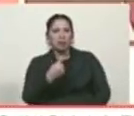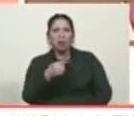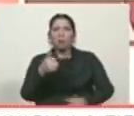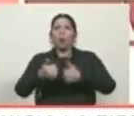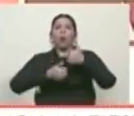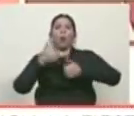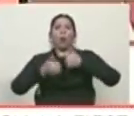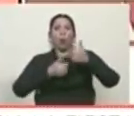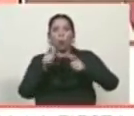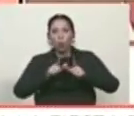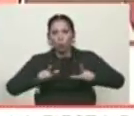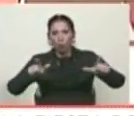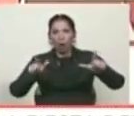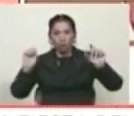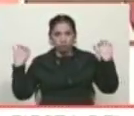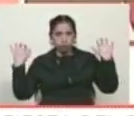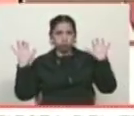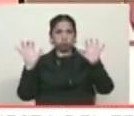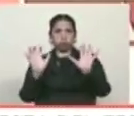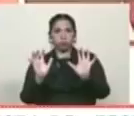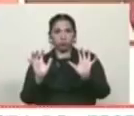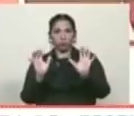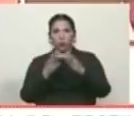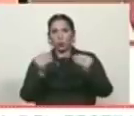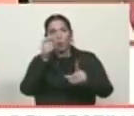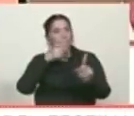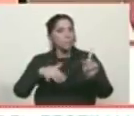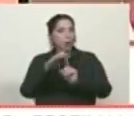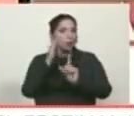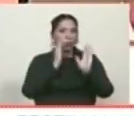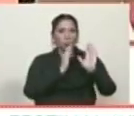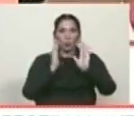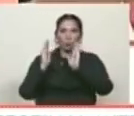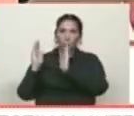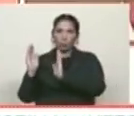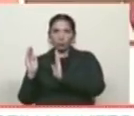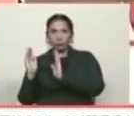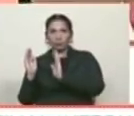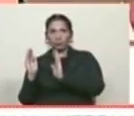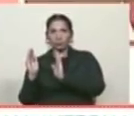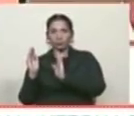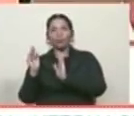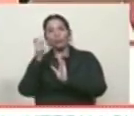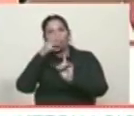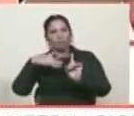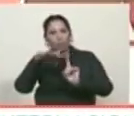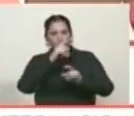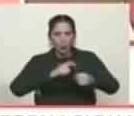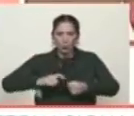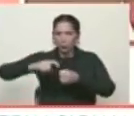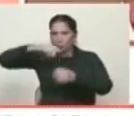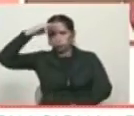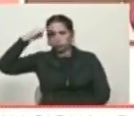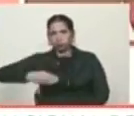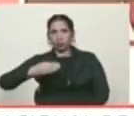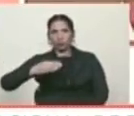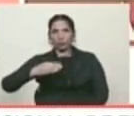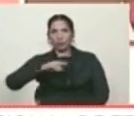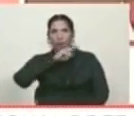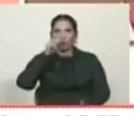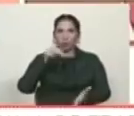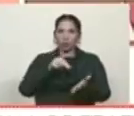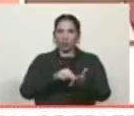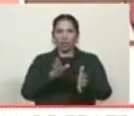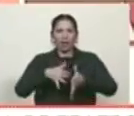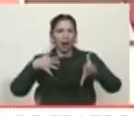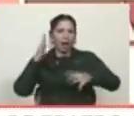Es el despliegue de todo el pueblo organizado, el pueblo incorporado en las milicias nacionales para un